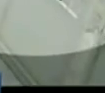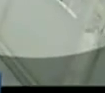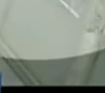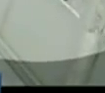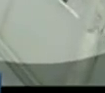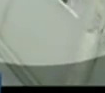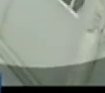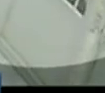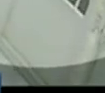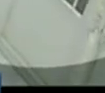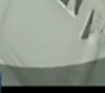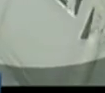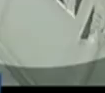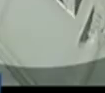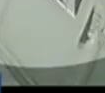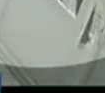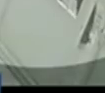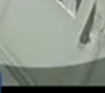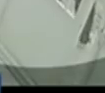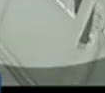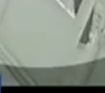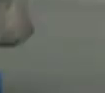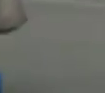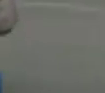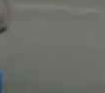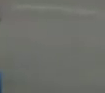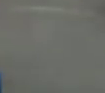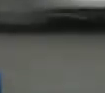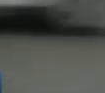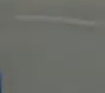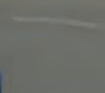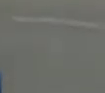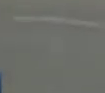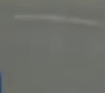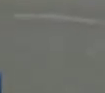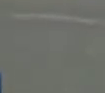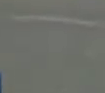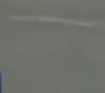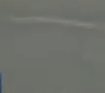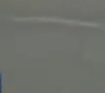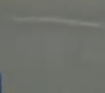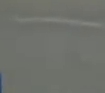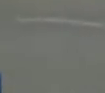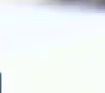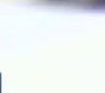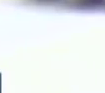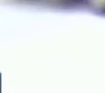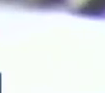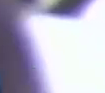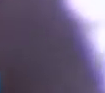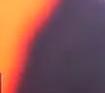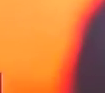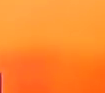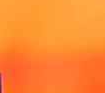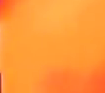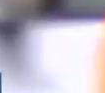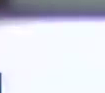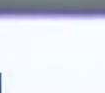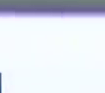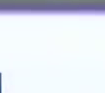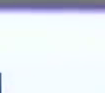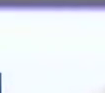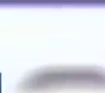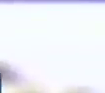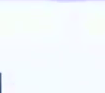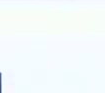Cámaras de seguridad captaron el instante cuando una universitaria fue asaltada por dos sujetos que se bajaron de un